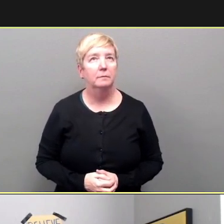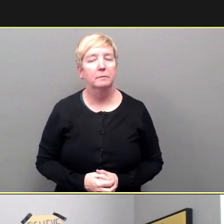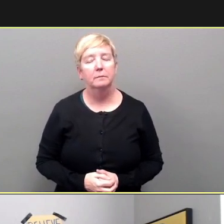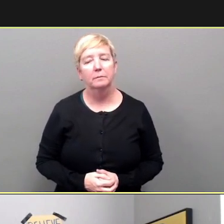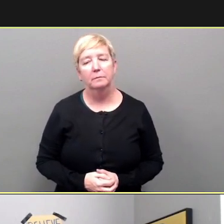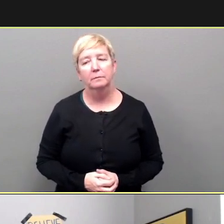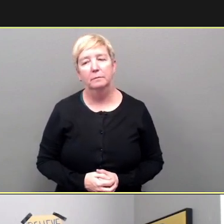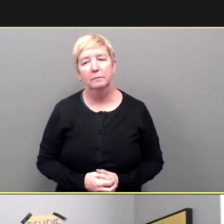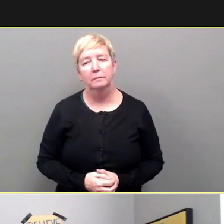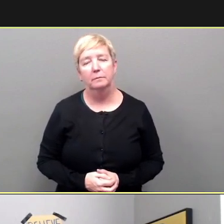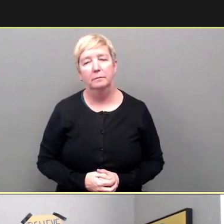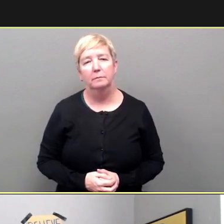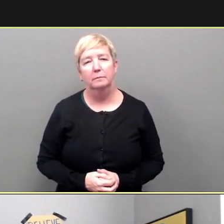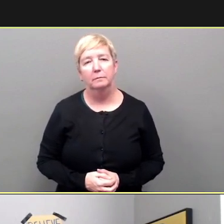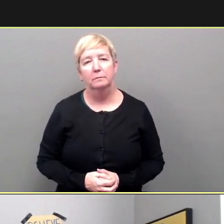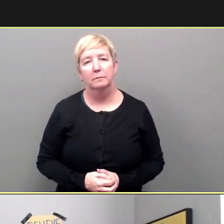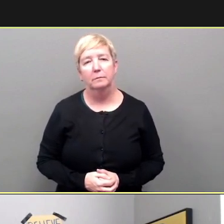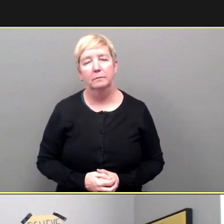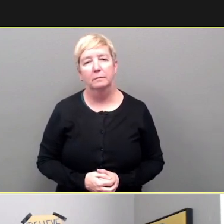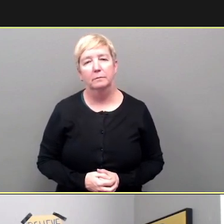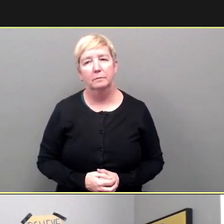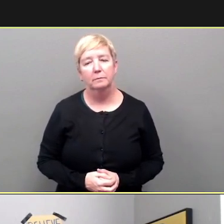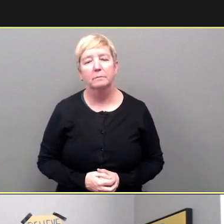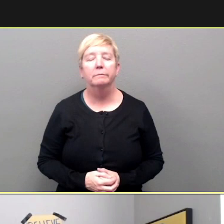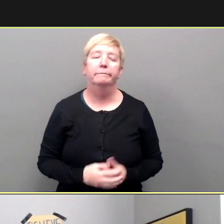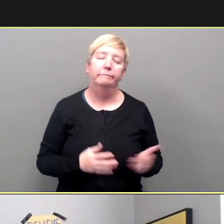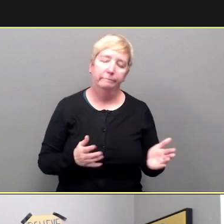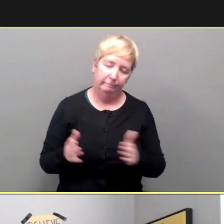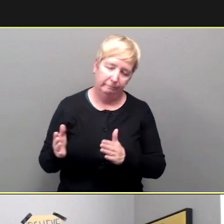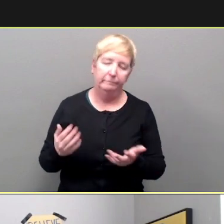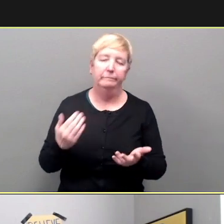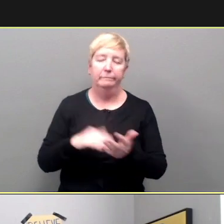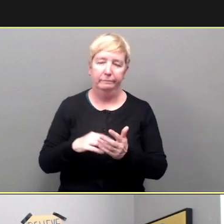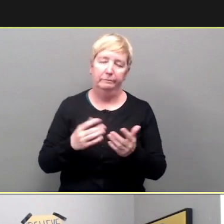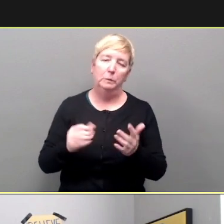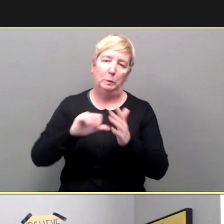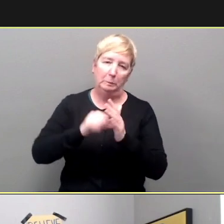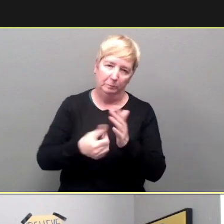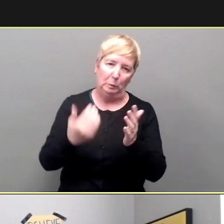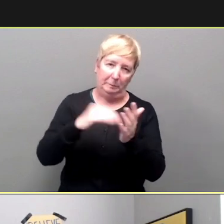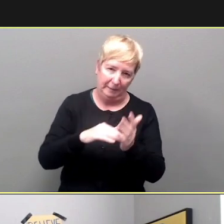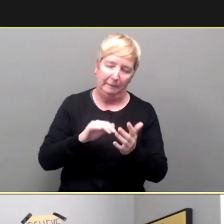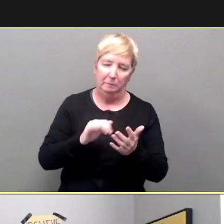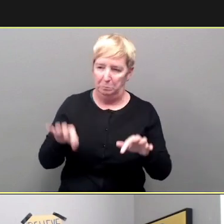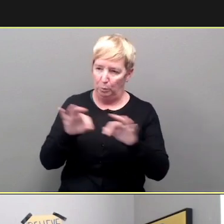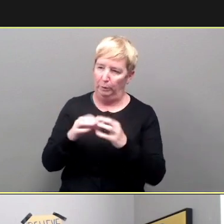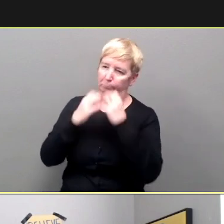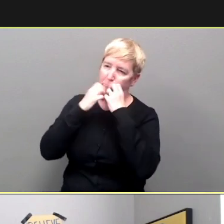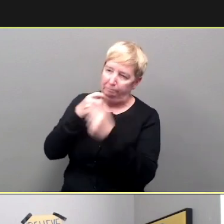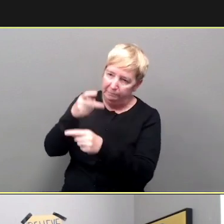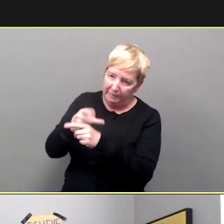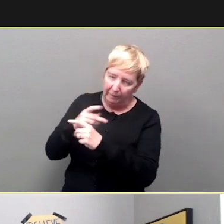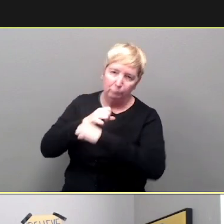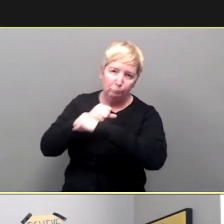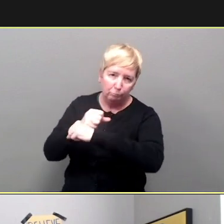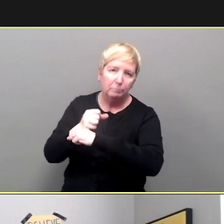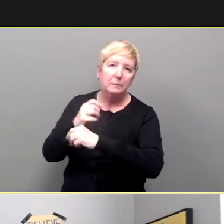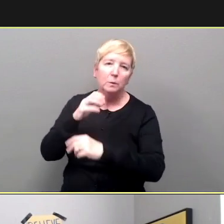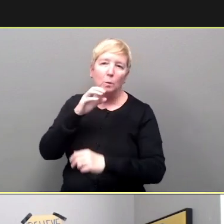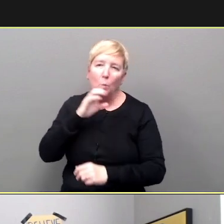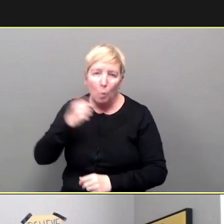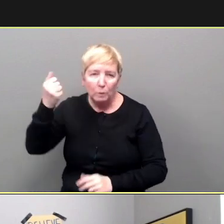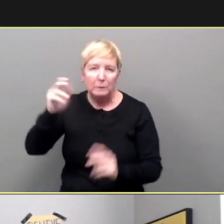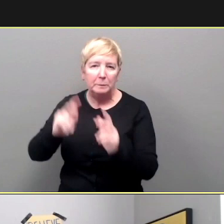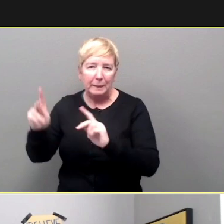seres queridos. Las personas mayores de 65 años tienen un alto riesgo de enfermarse seriamente